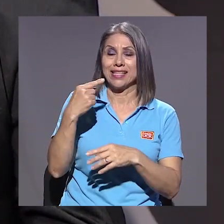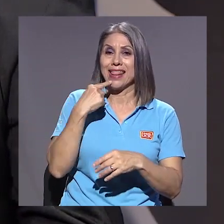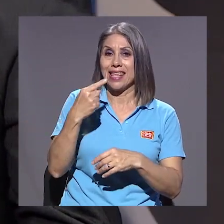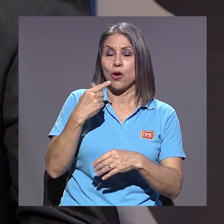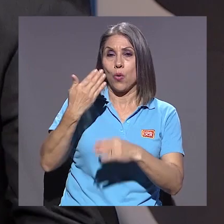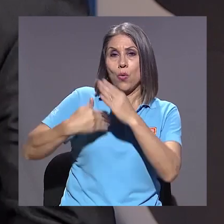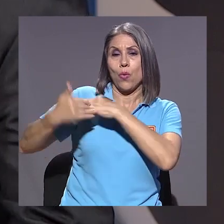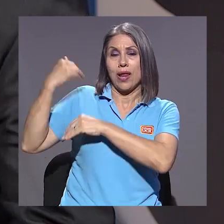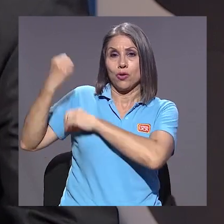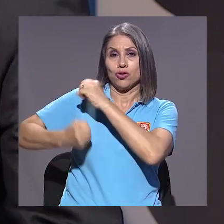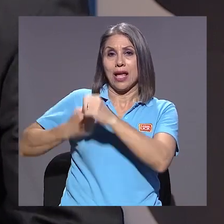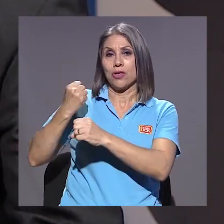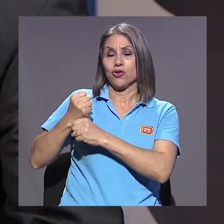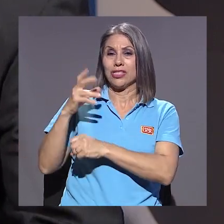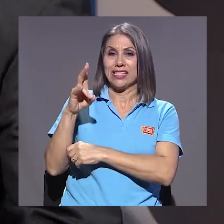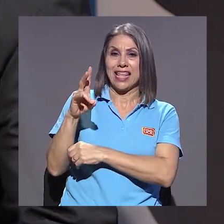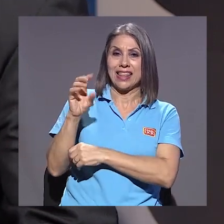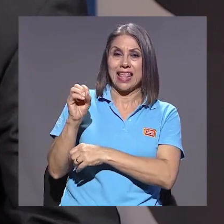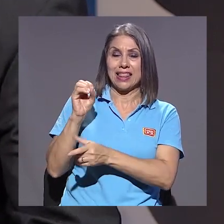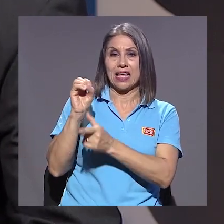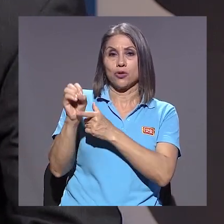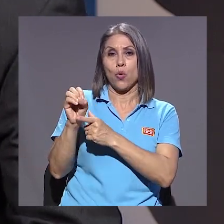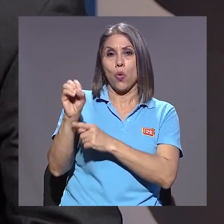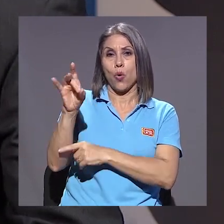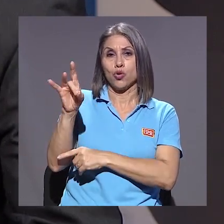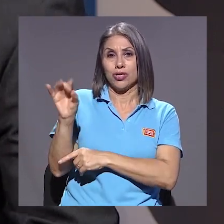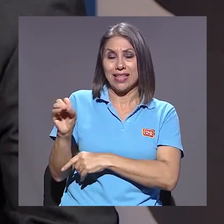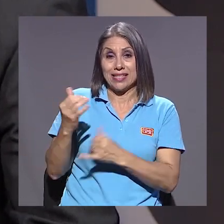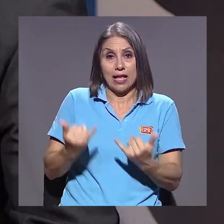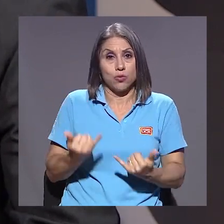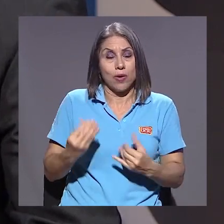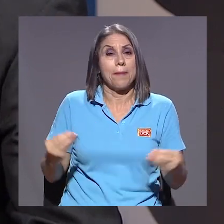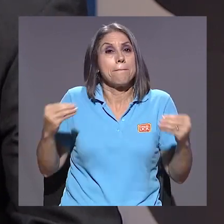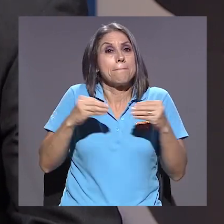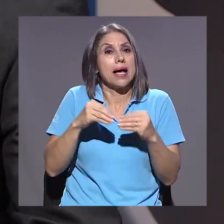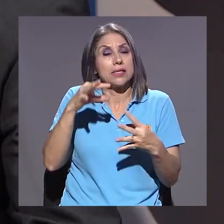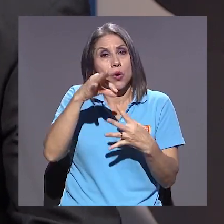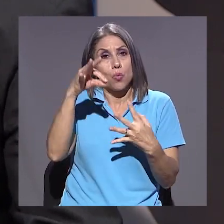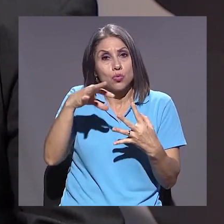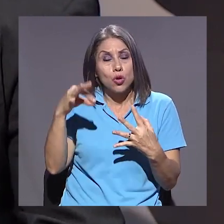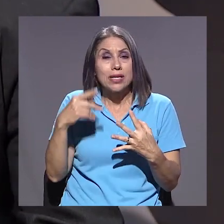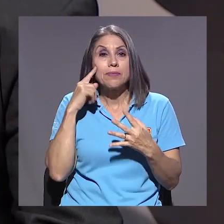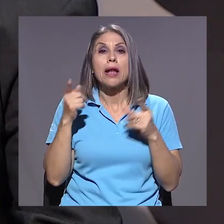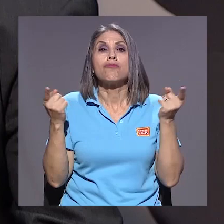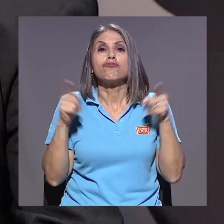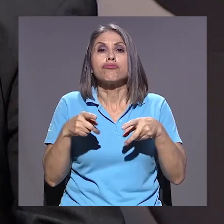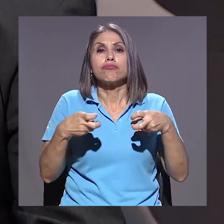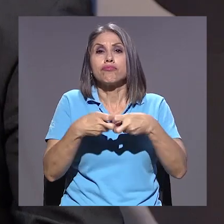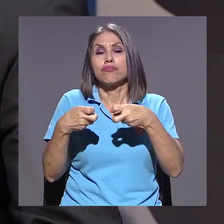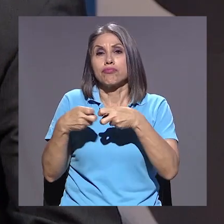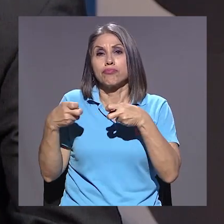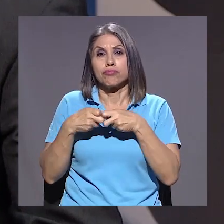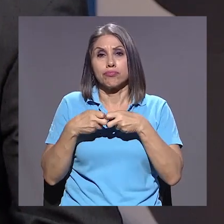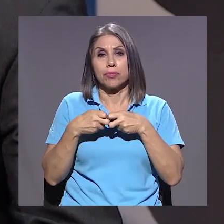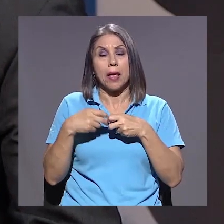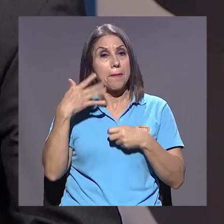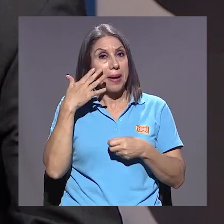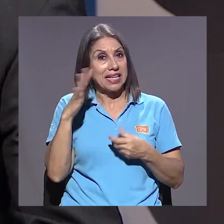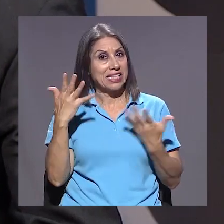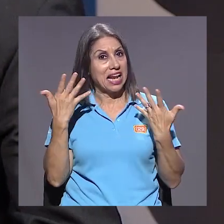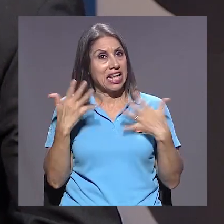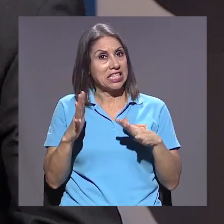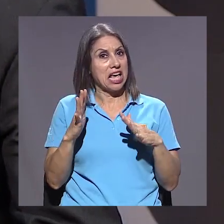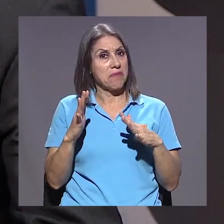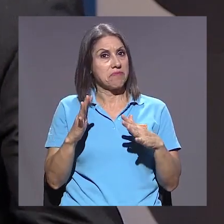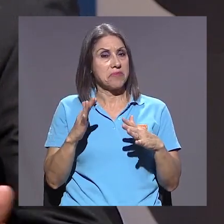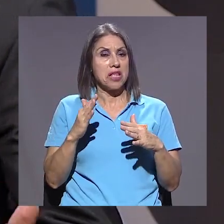de los 80s. En la actualidad hay más alternativas energéticas, pareciera que ese umbral de limitación de los combustibles